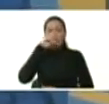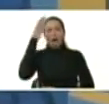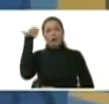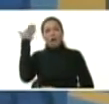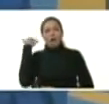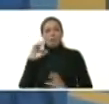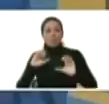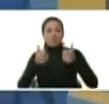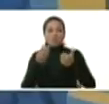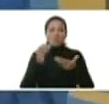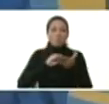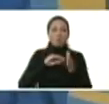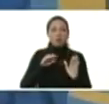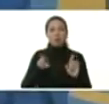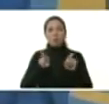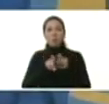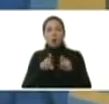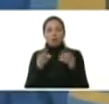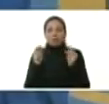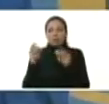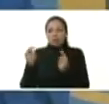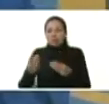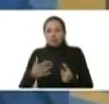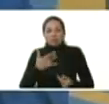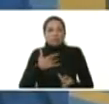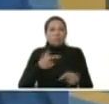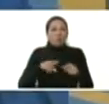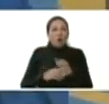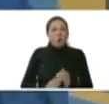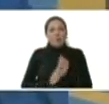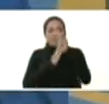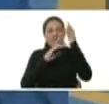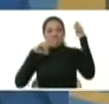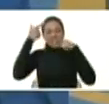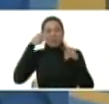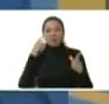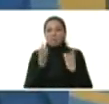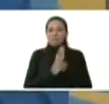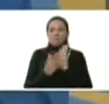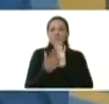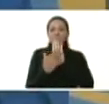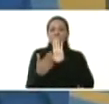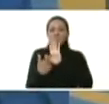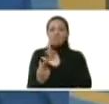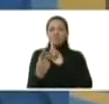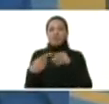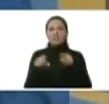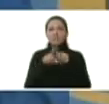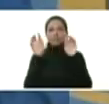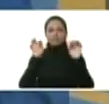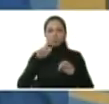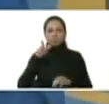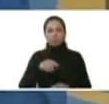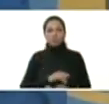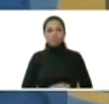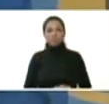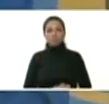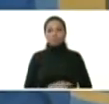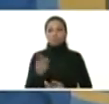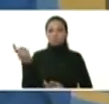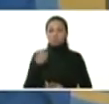luego empezaron la reacción, nuestro comandante Chávez al frente. se